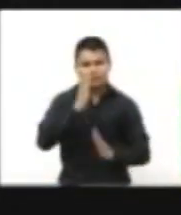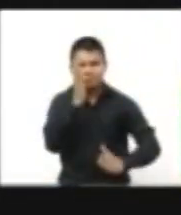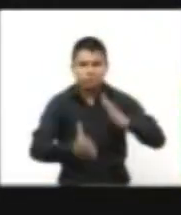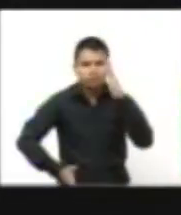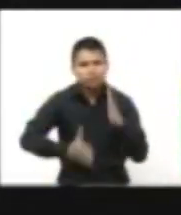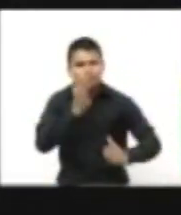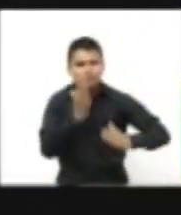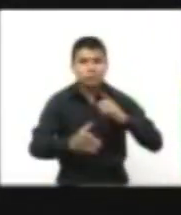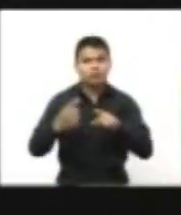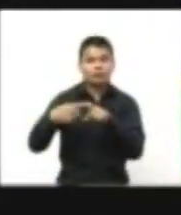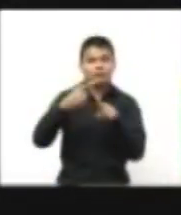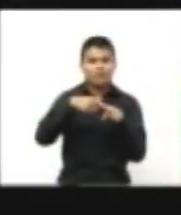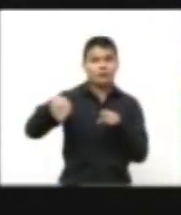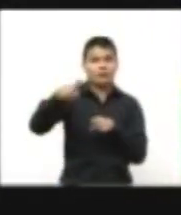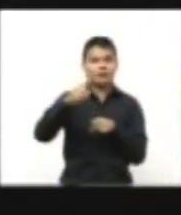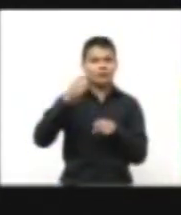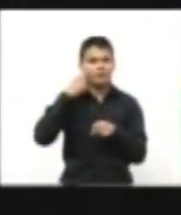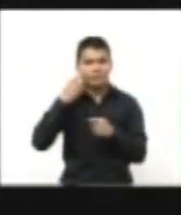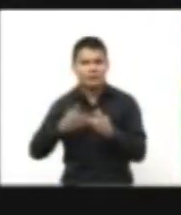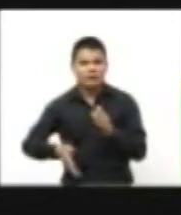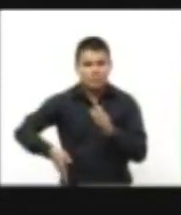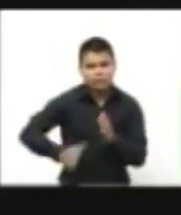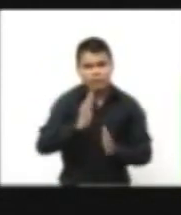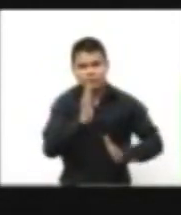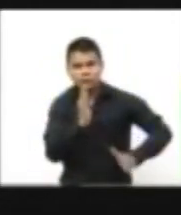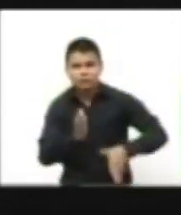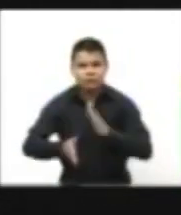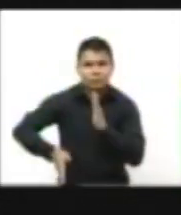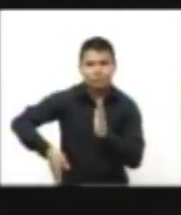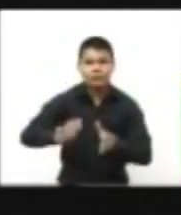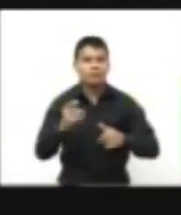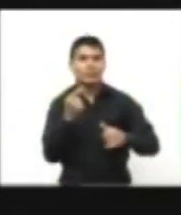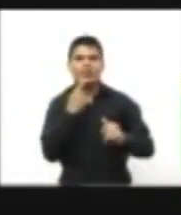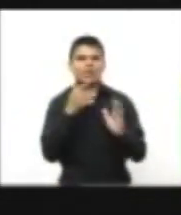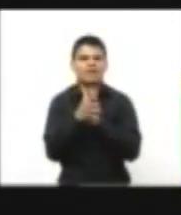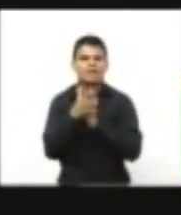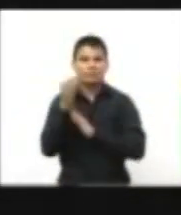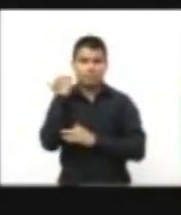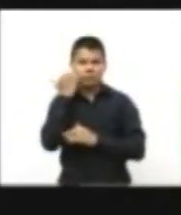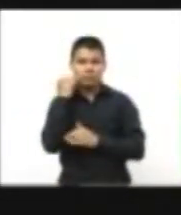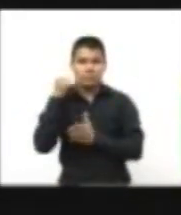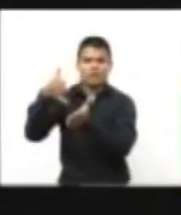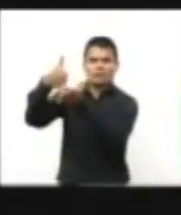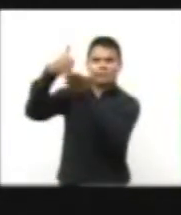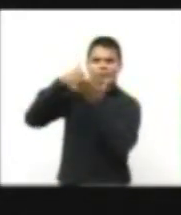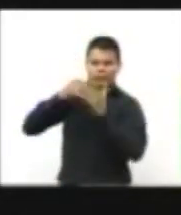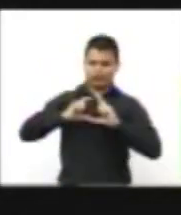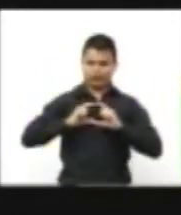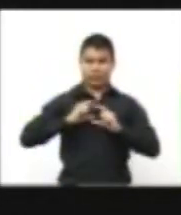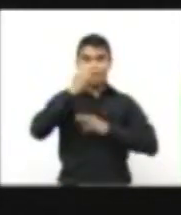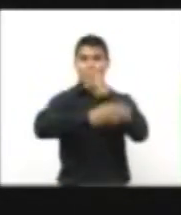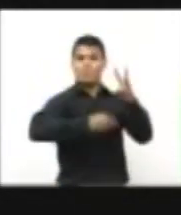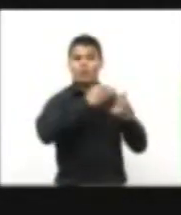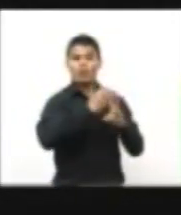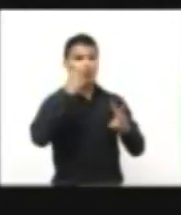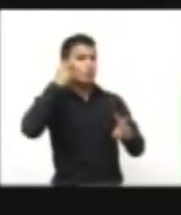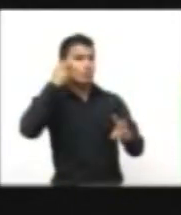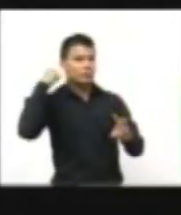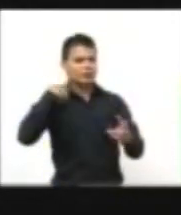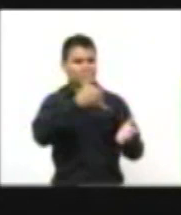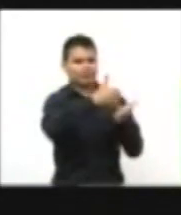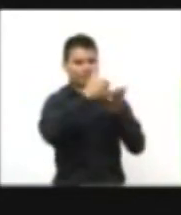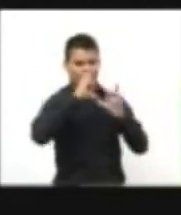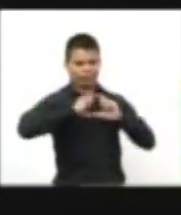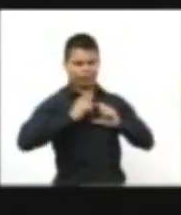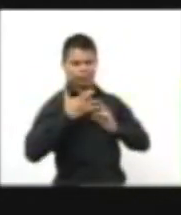en aficionados se quedó con el Acor de Oro. La cartagenera fue ganadora de un oro y una plata en el Mundial de Patinaje en China y 2 metales dorados